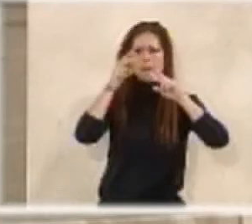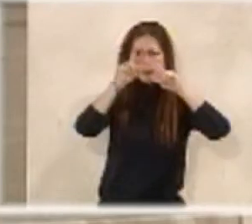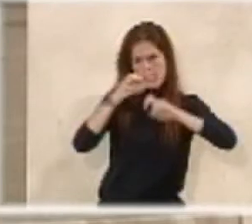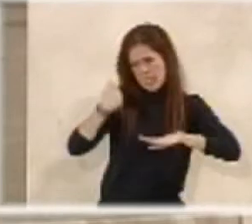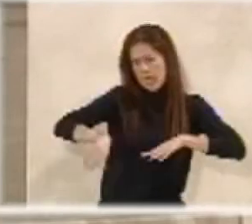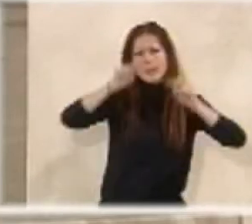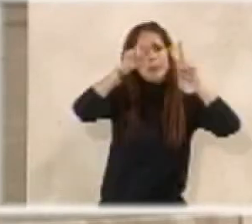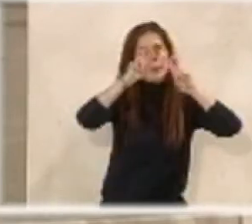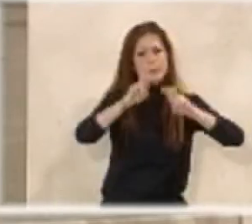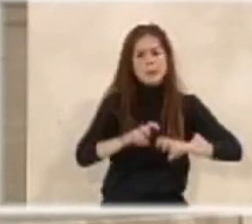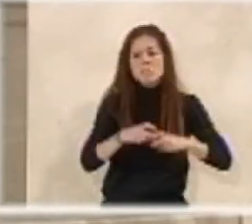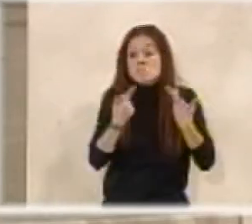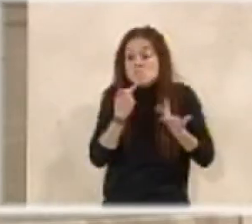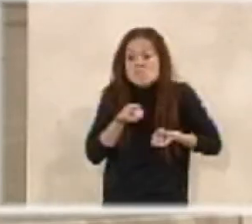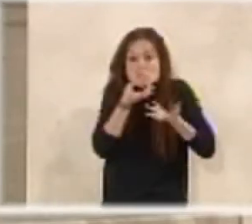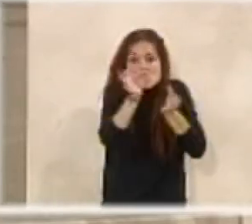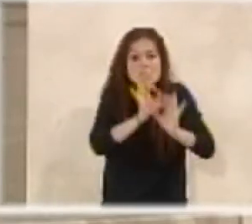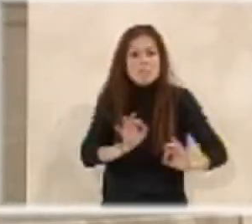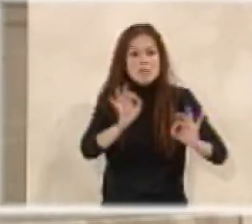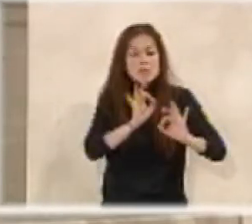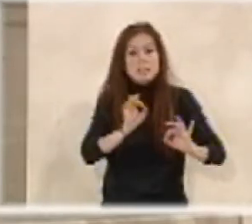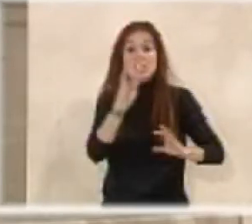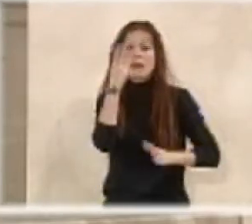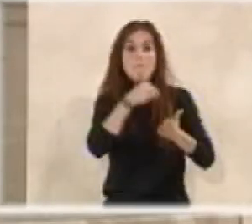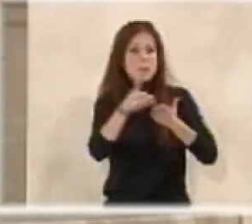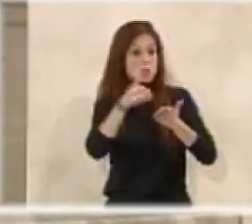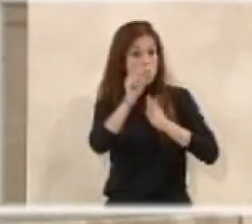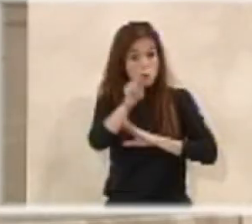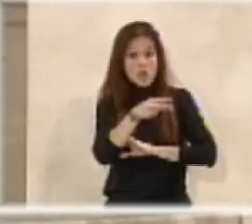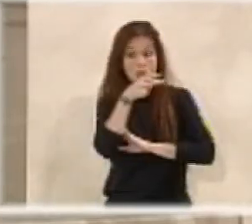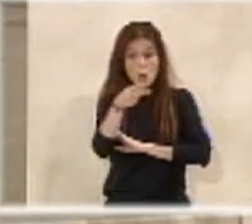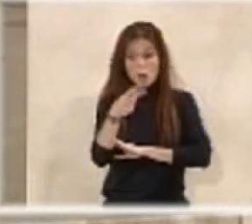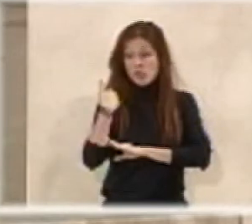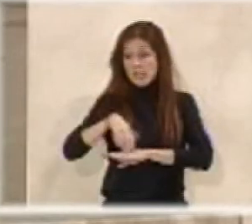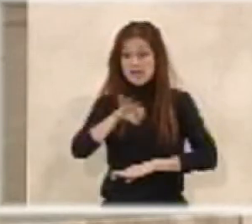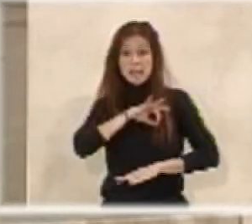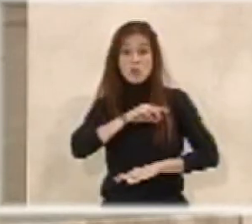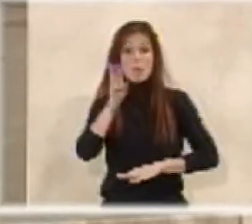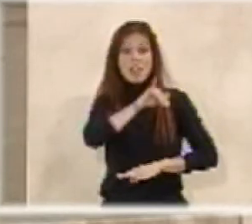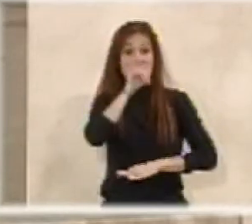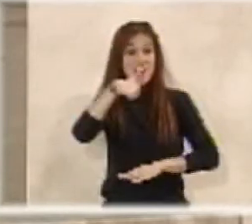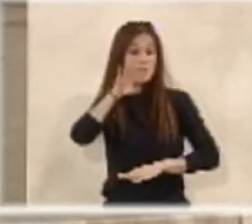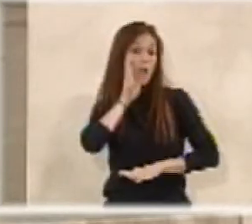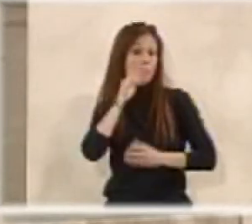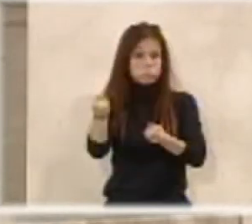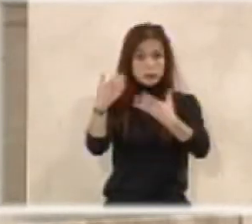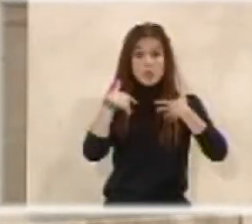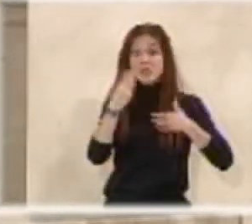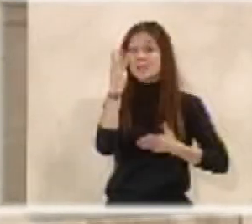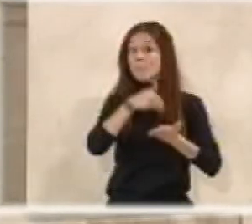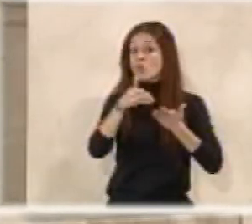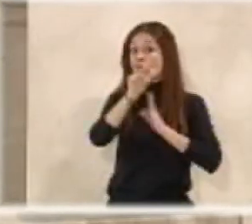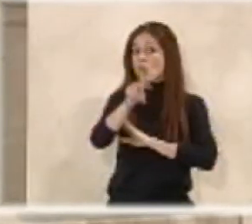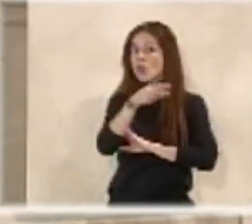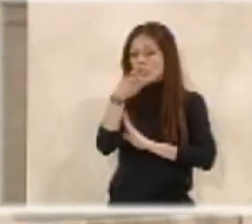analizado, y no hay nada que decir que los 3 millones de euros, incluso que afirmaba el señor Pérez Nava hace un momento, esos 3